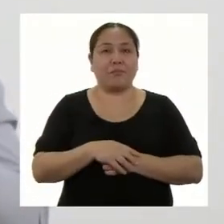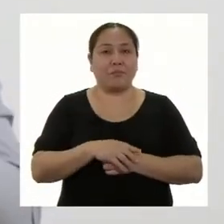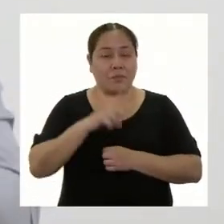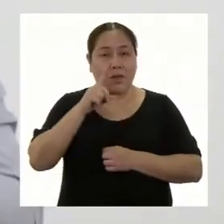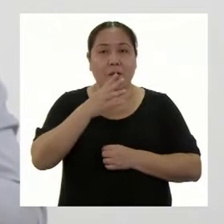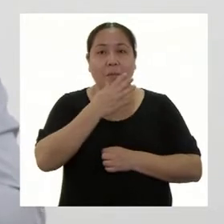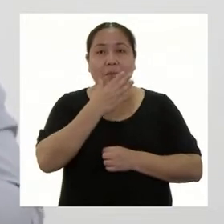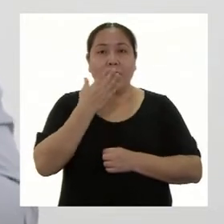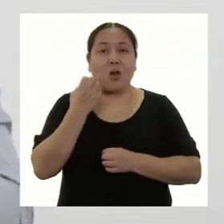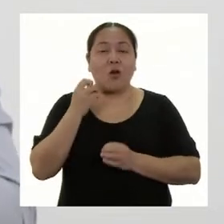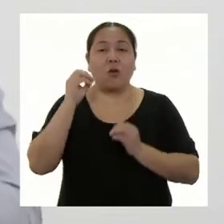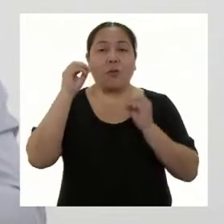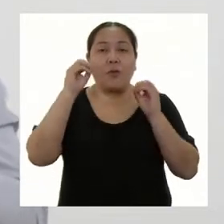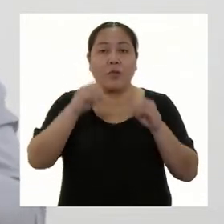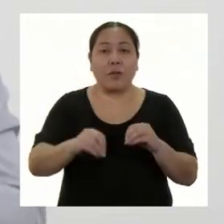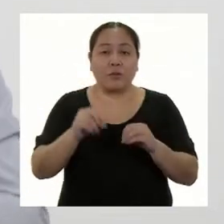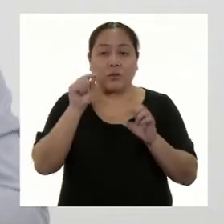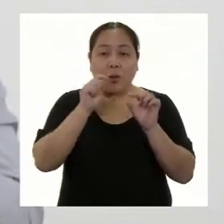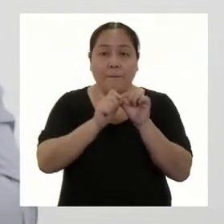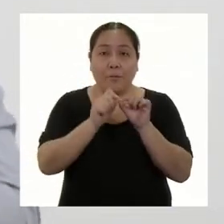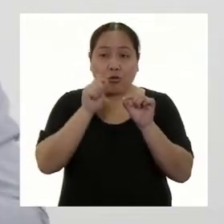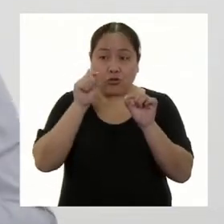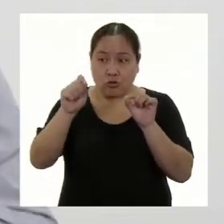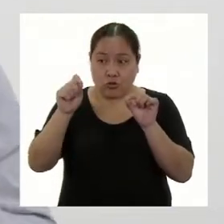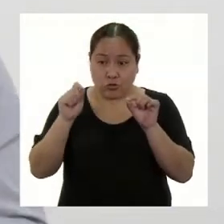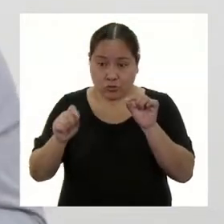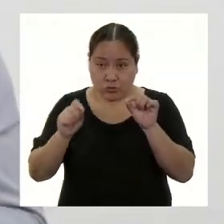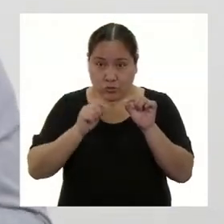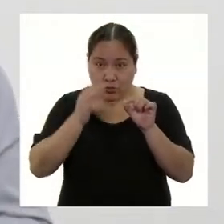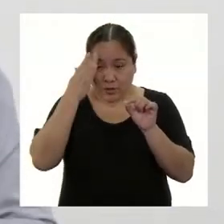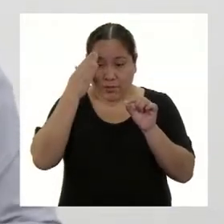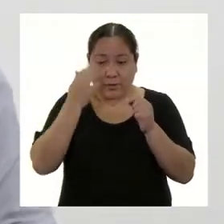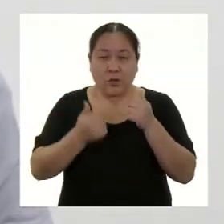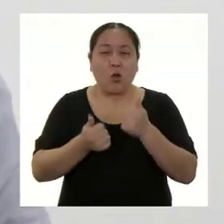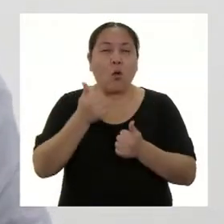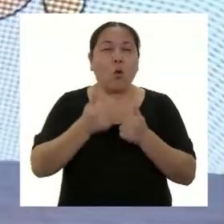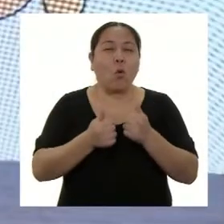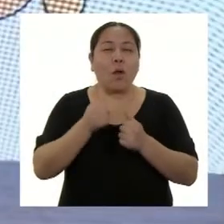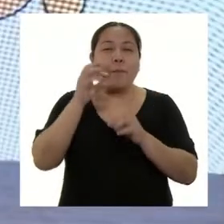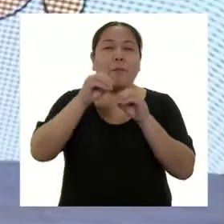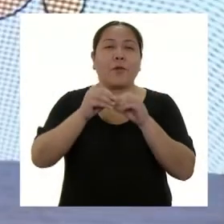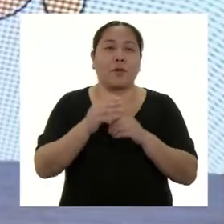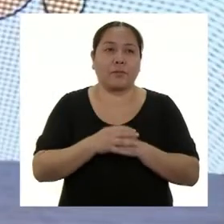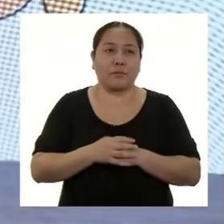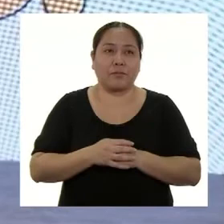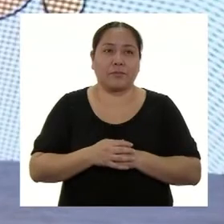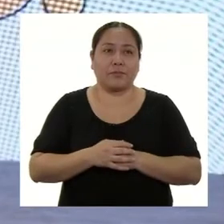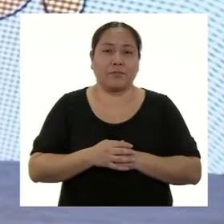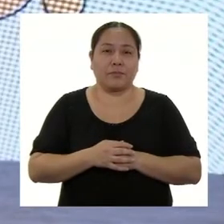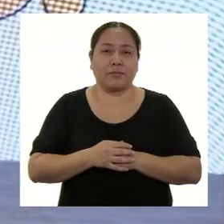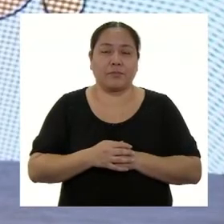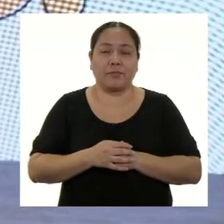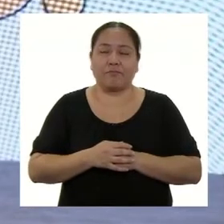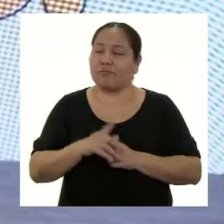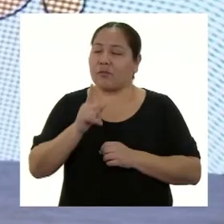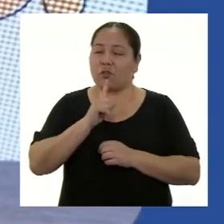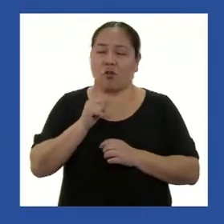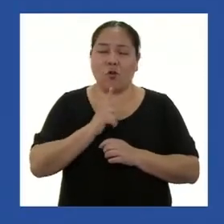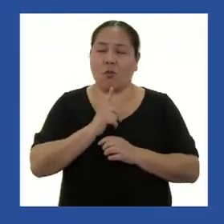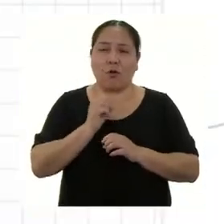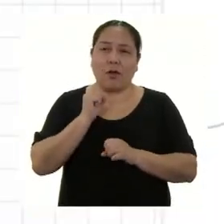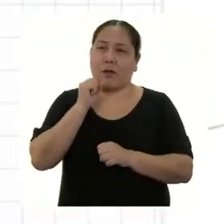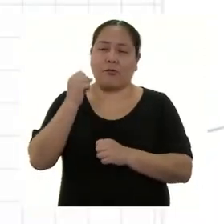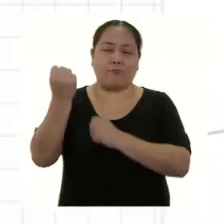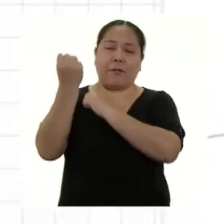mejor ubicamos esos puntos y luego analizamos cuáles nos conviene colocar? Retroceder nunca, rendirse